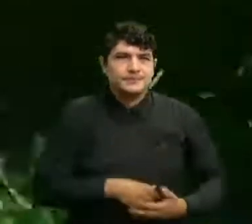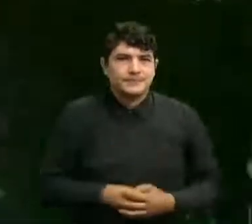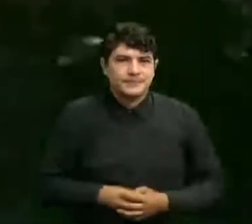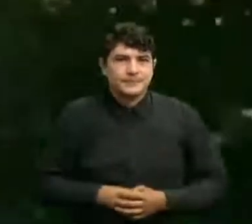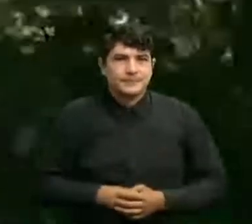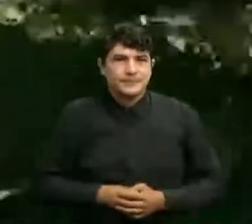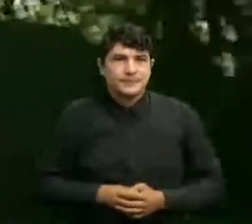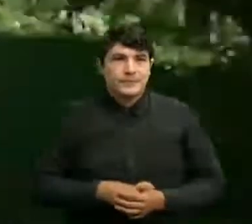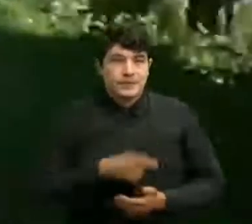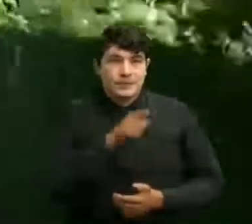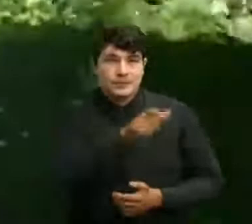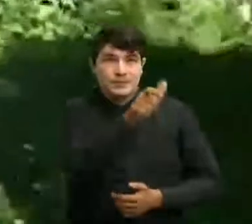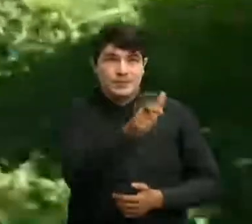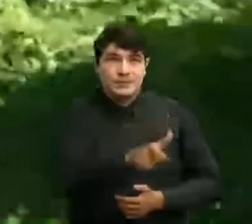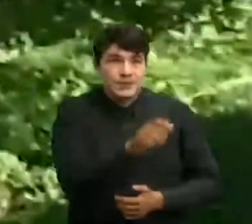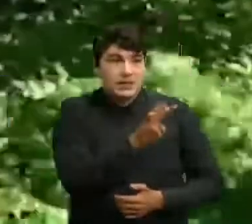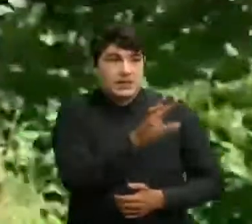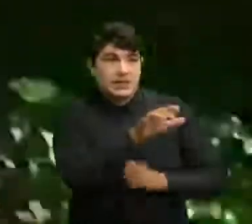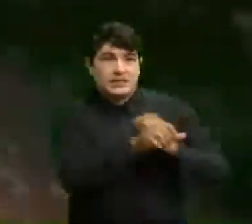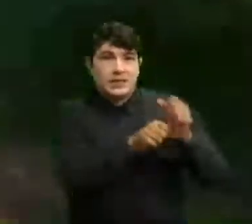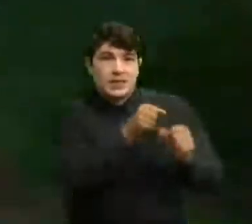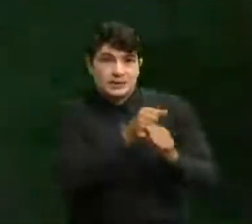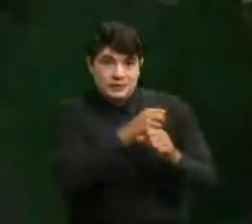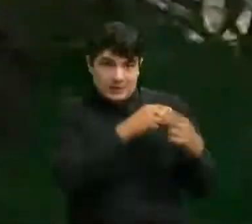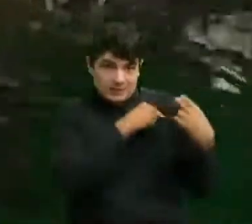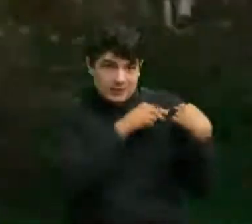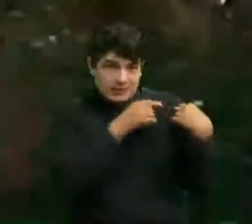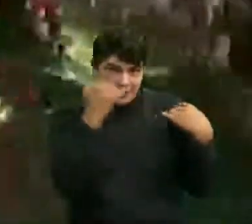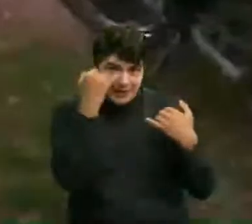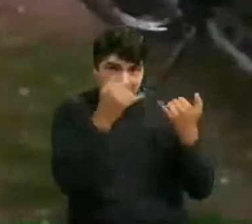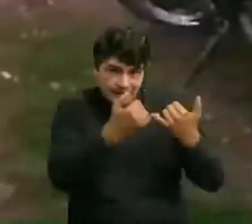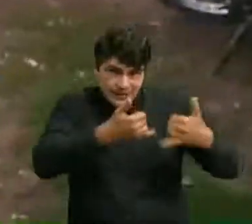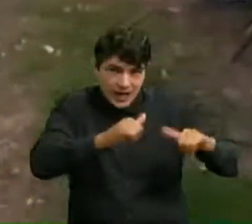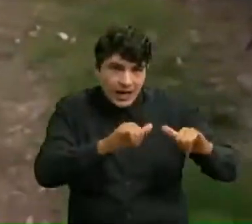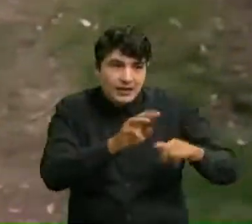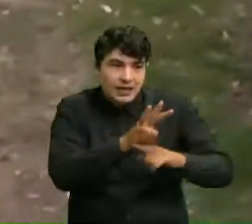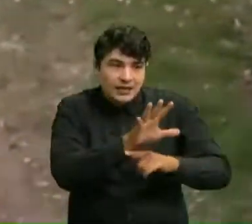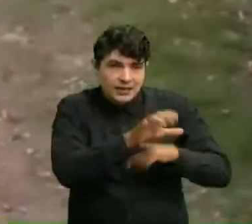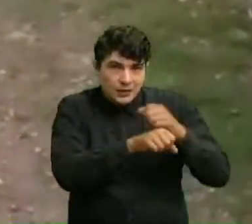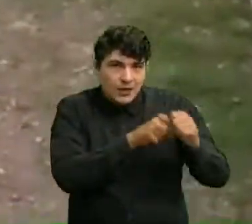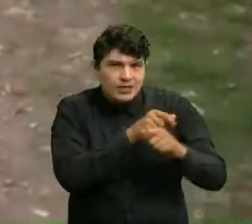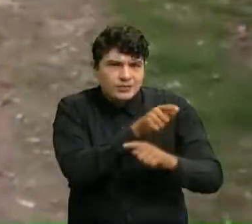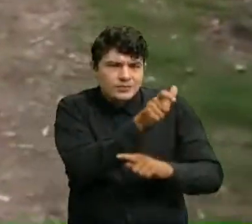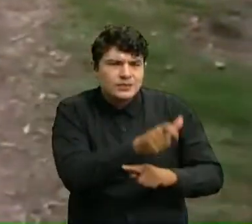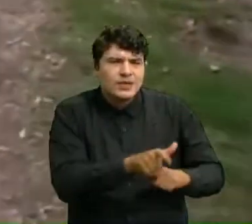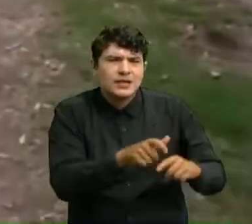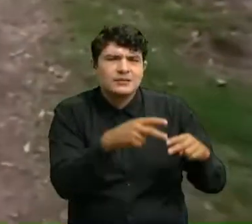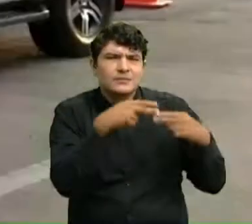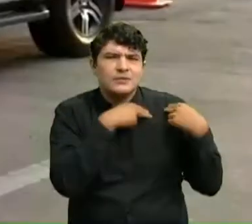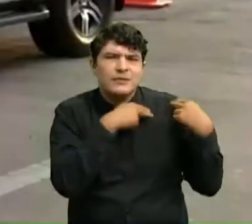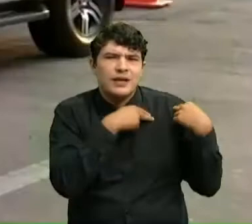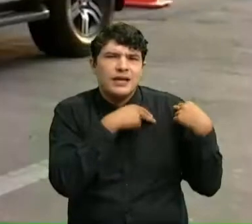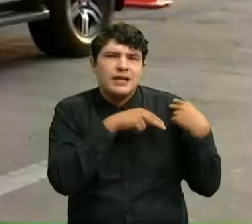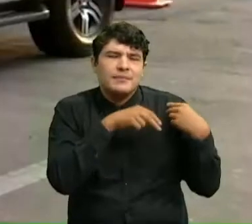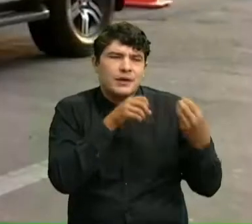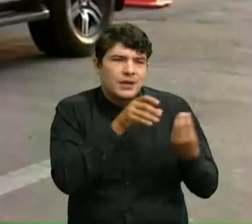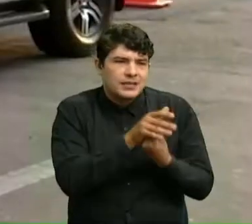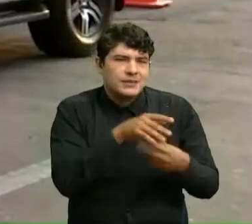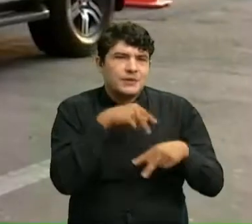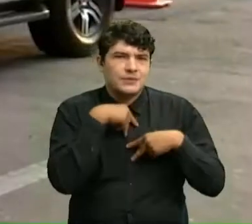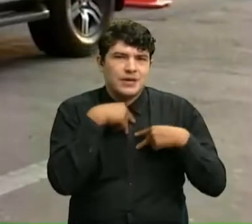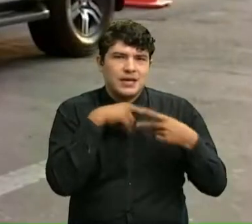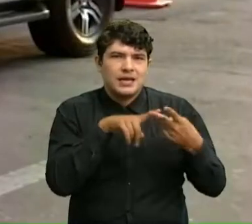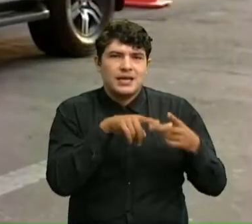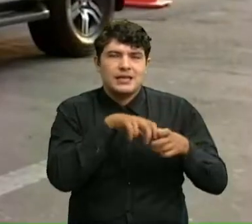presenta antecedentes judiciales en repetidas ocasiones por lesiones personales, porte ilegal de armas de fuego y